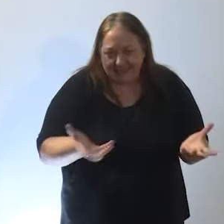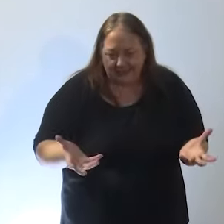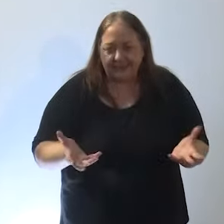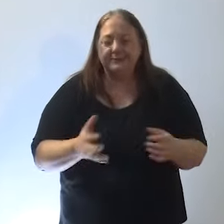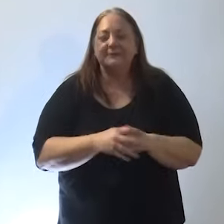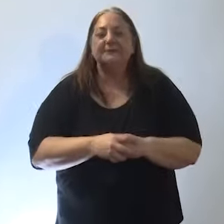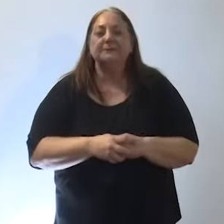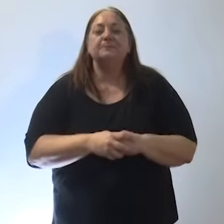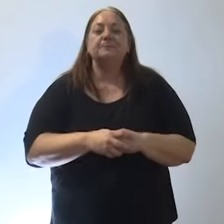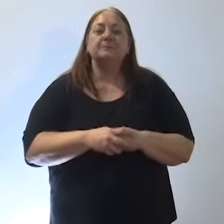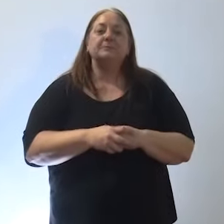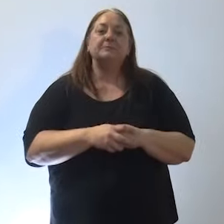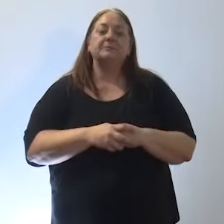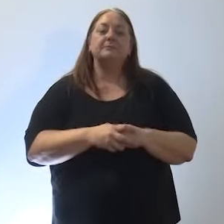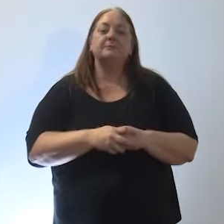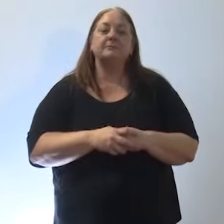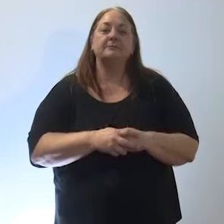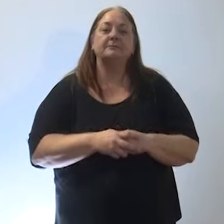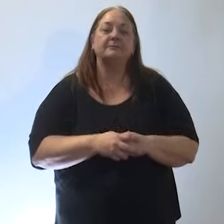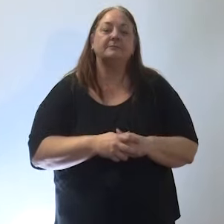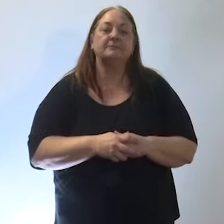eh es